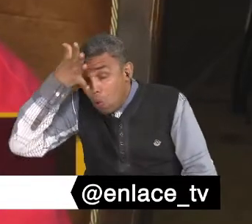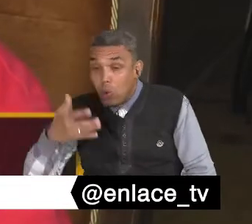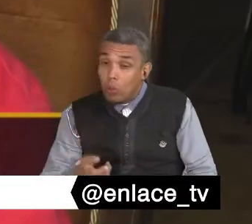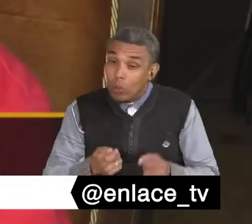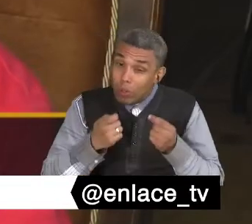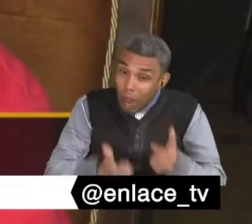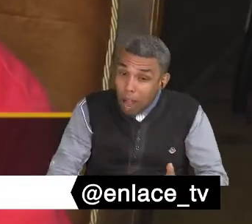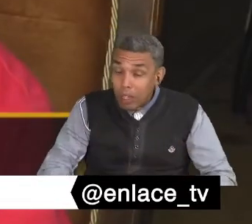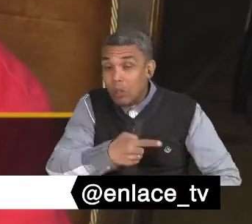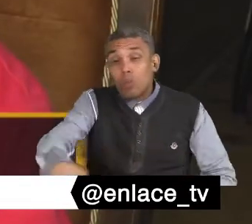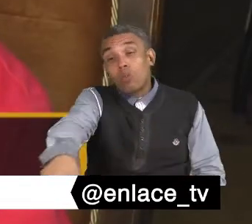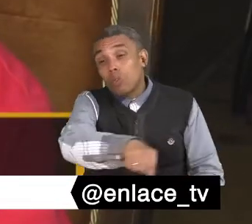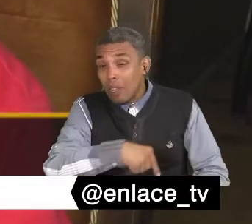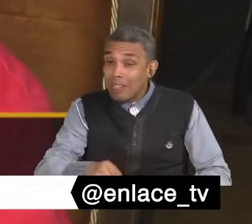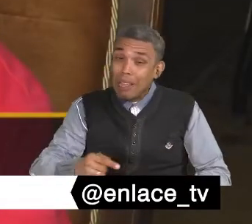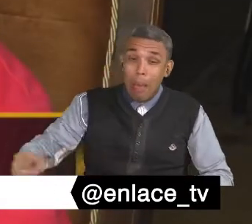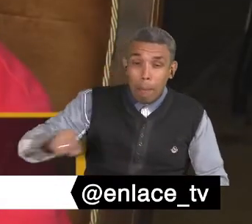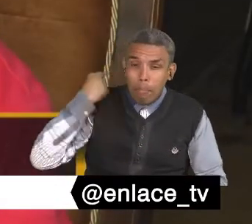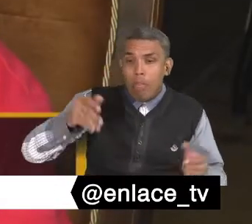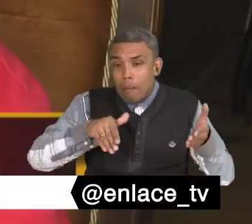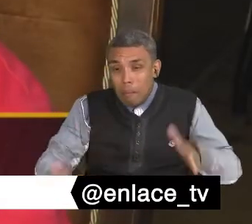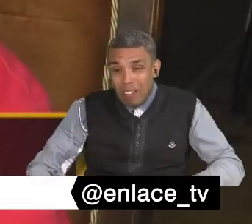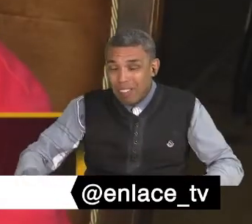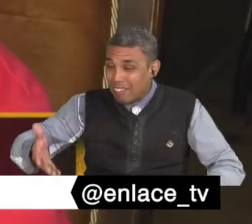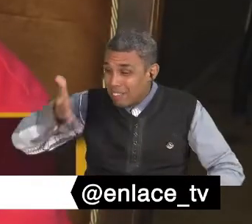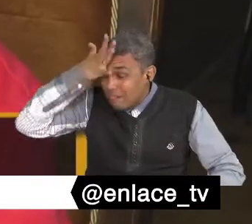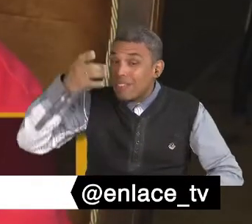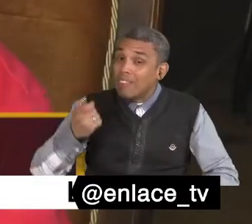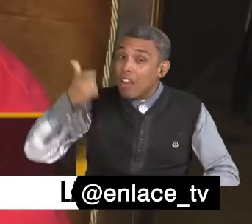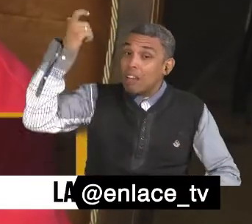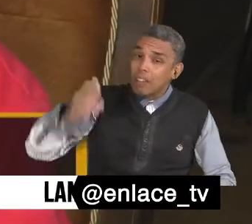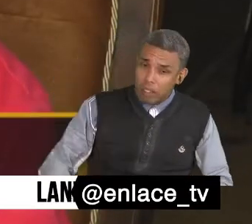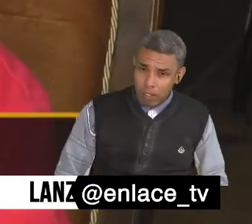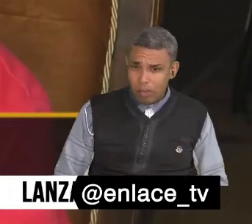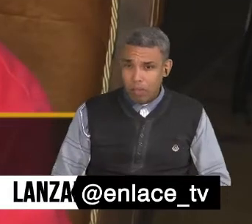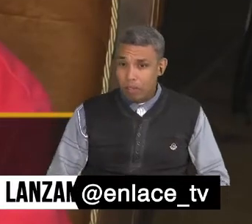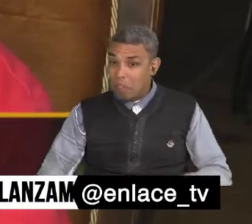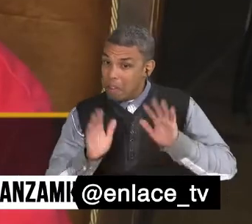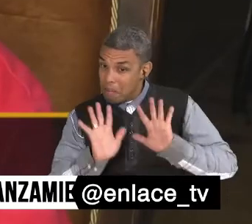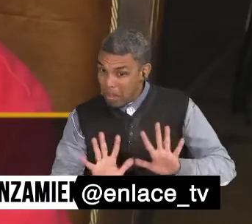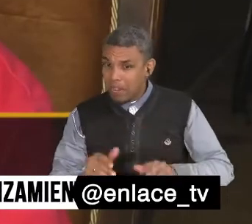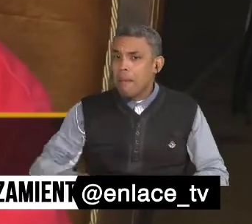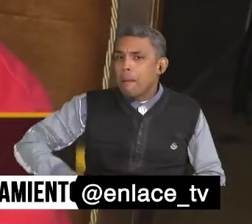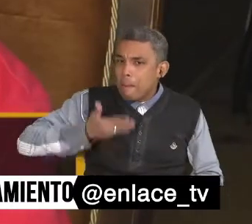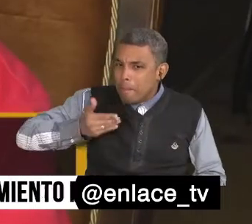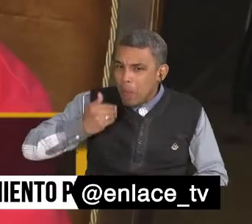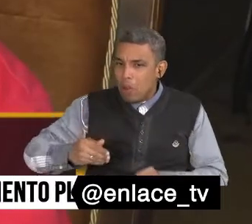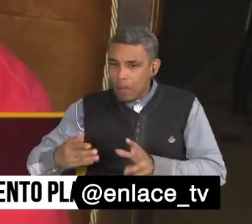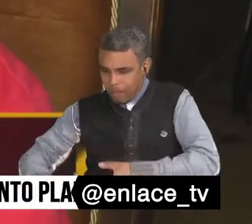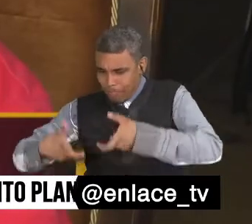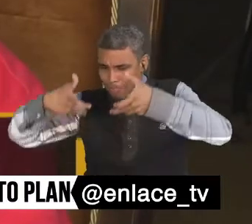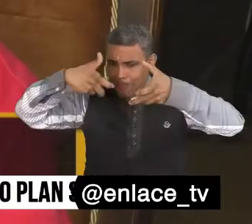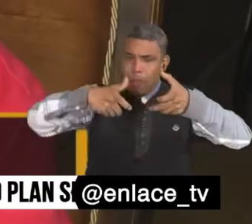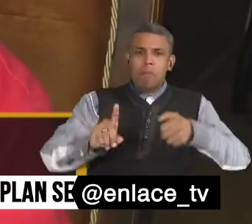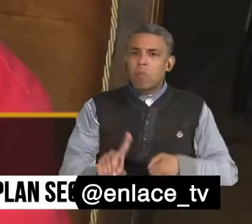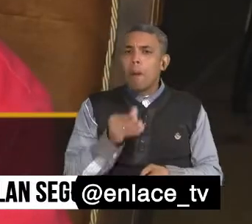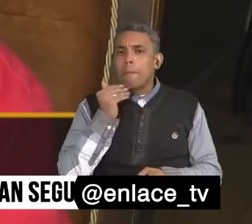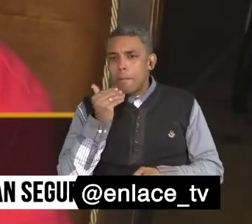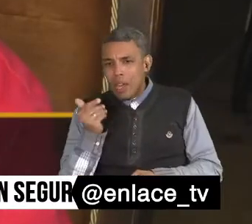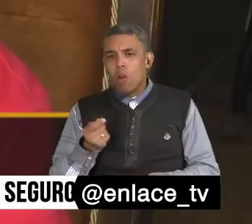verdadera pólvora negra para que ustedes hagan sus camiones, escañones, y eso empezamos a hacer cañones para Carmelita, para Puerto